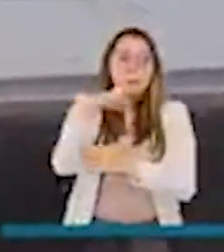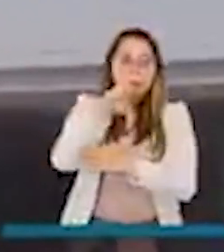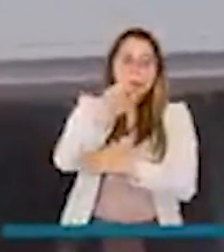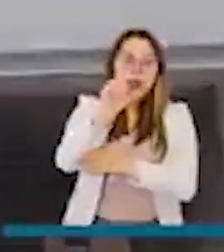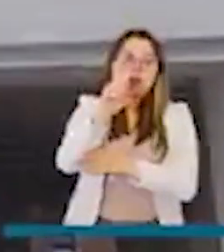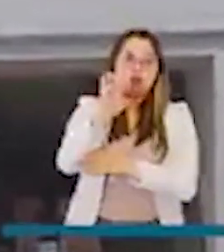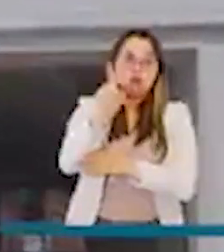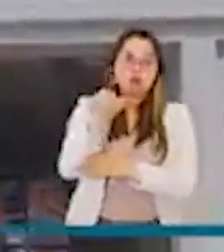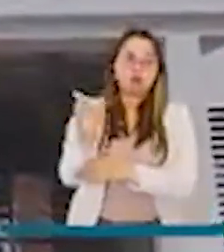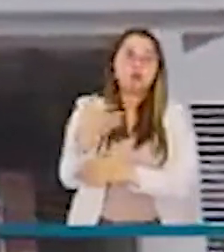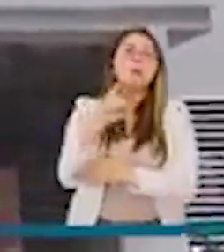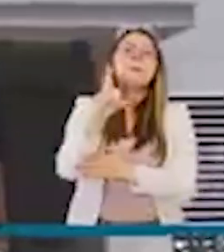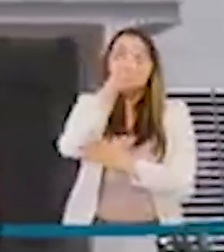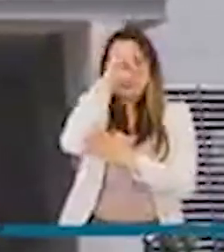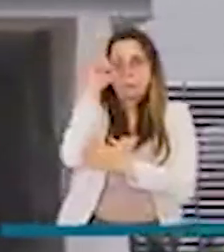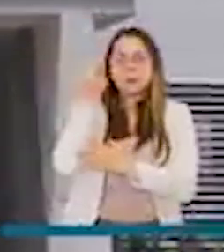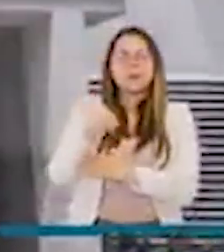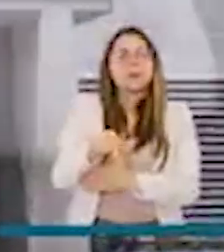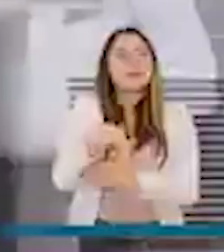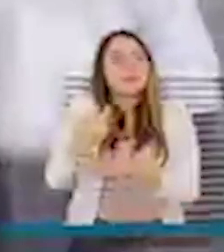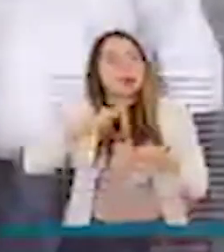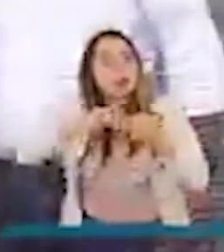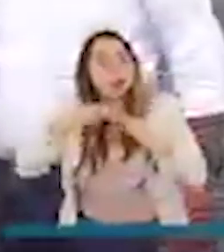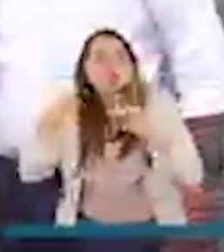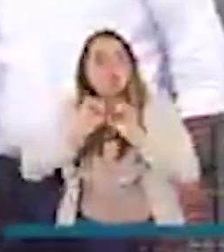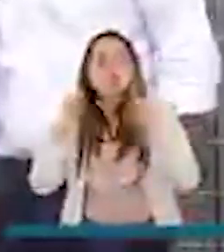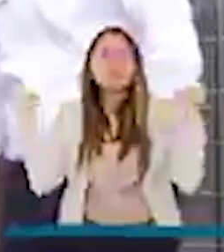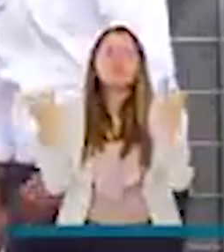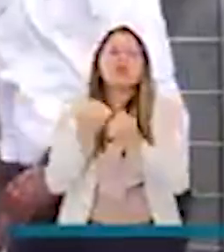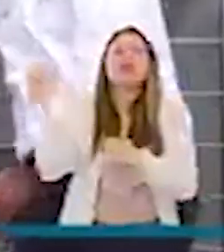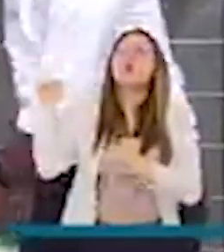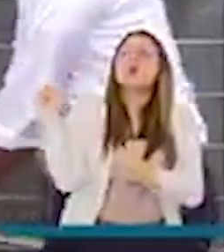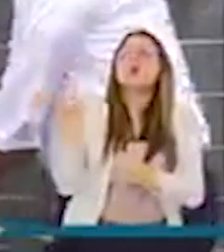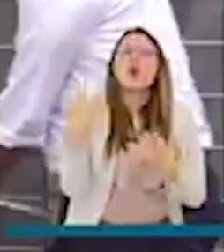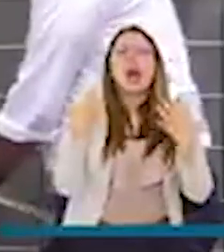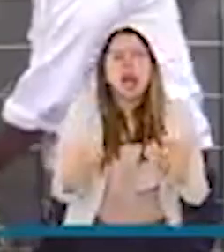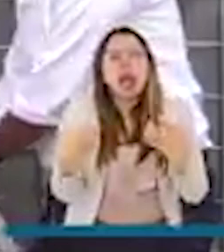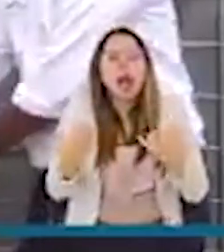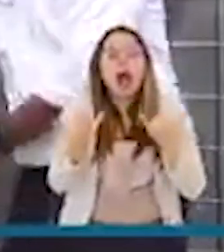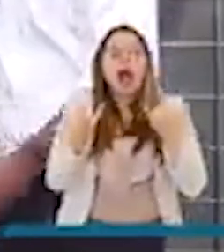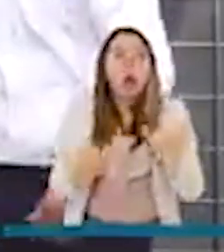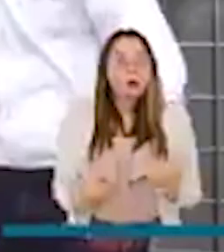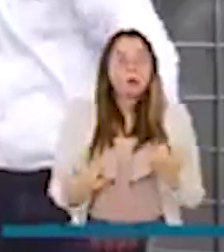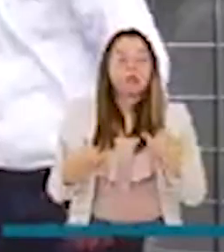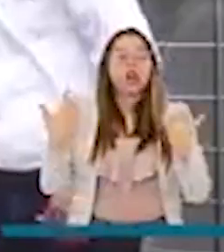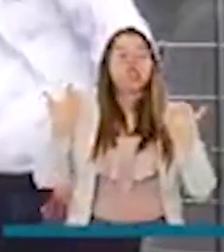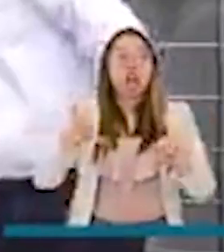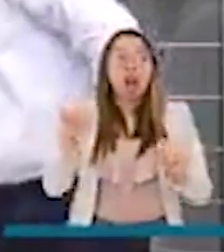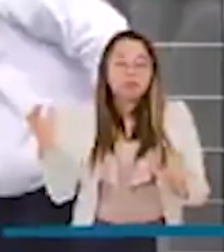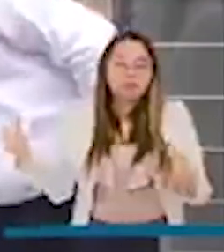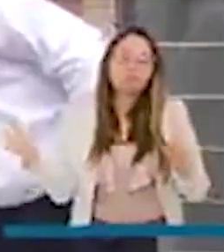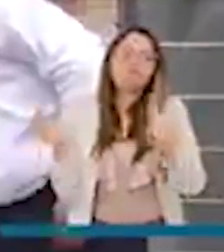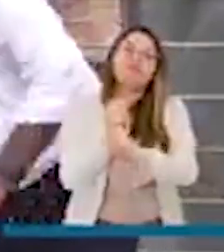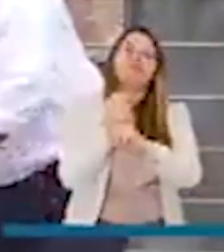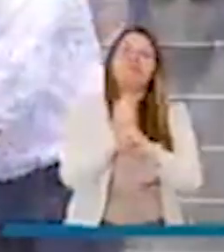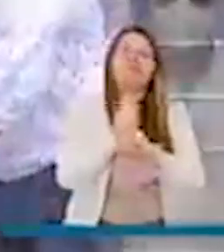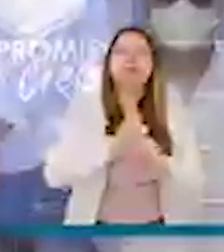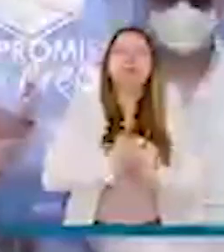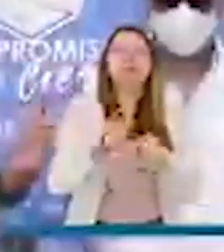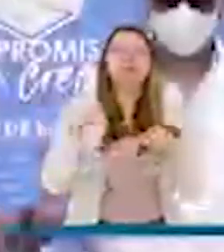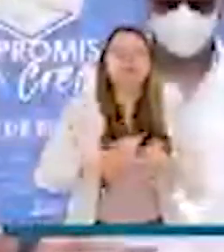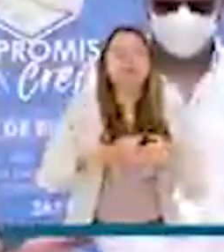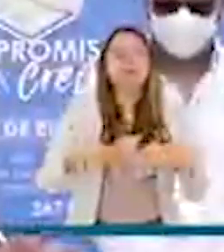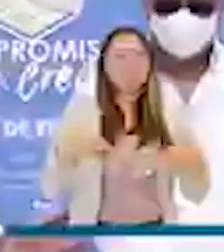ese será un comunal ha sido el sueño de muchos años y hoy en día es una realidad